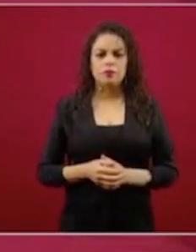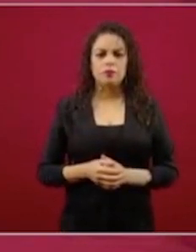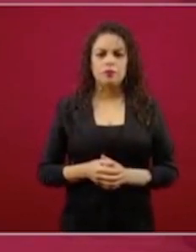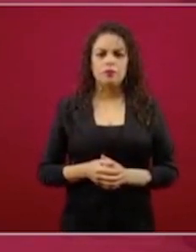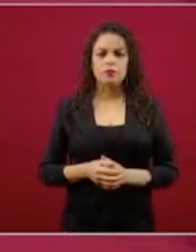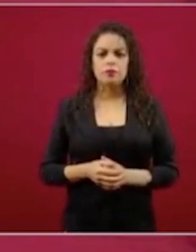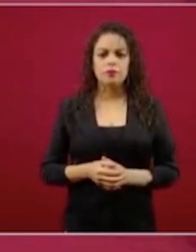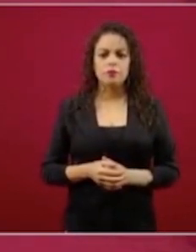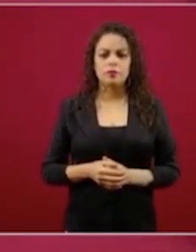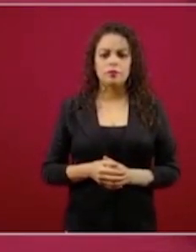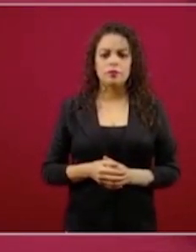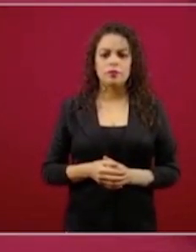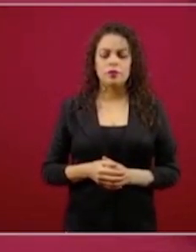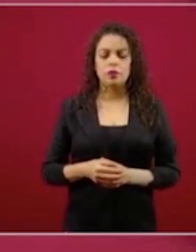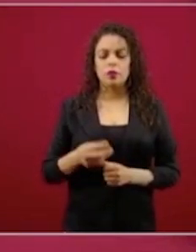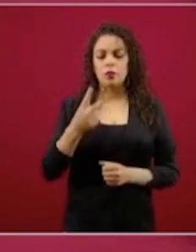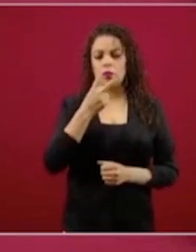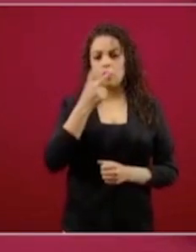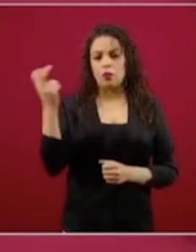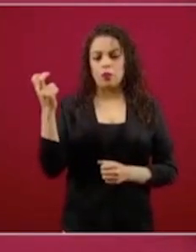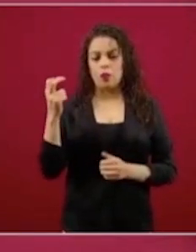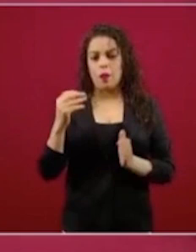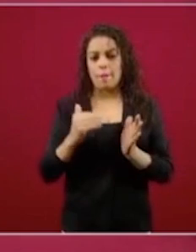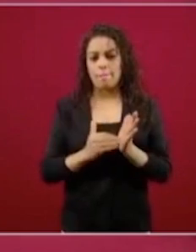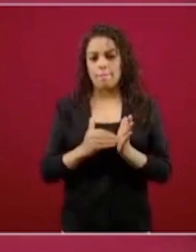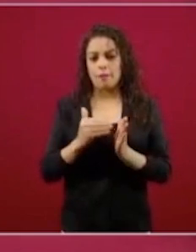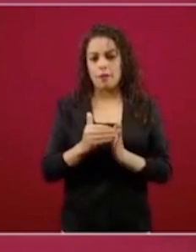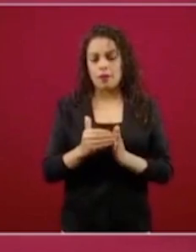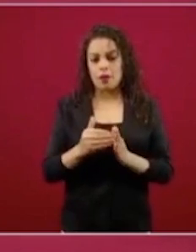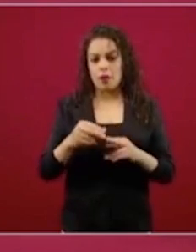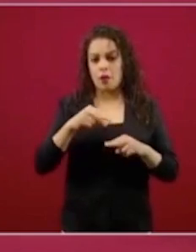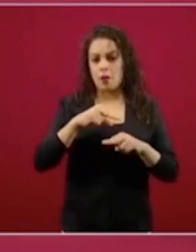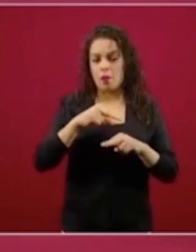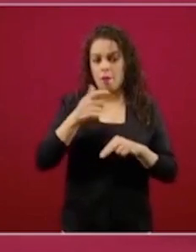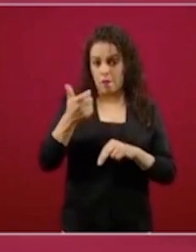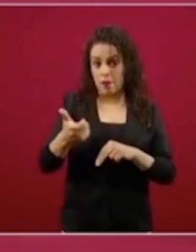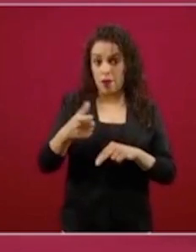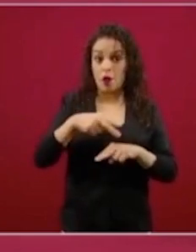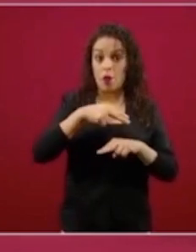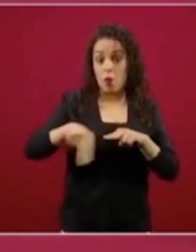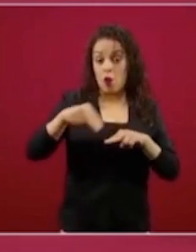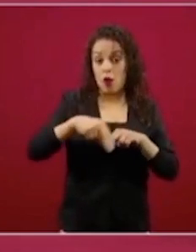200 millones de pesos en boletos,